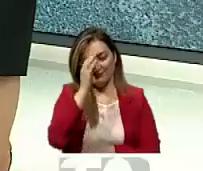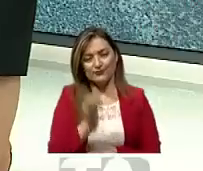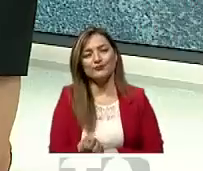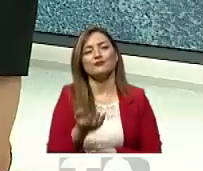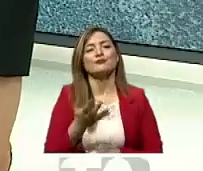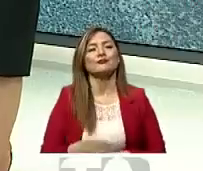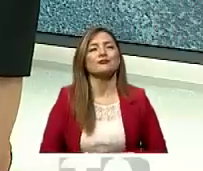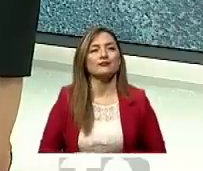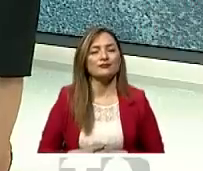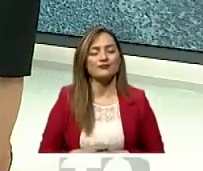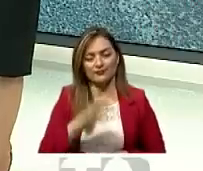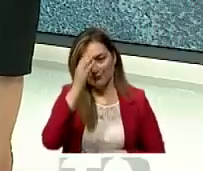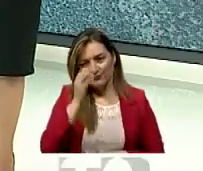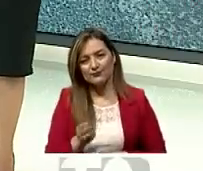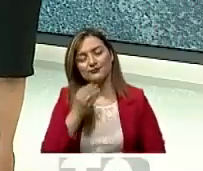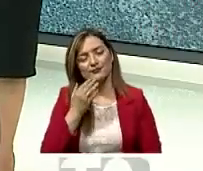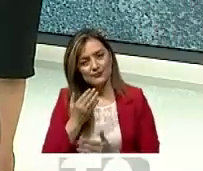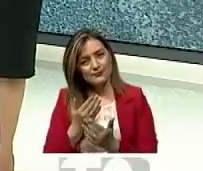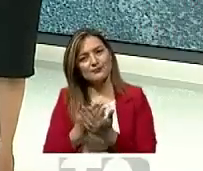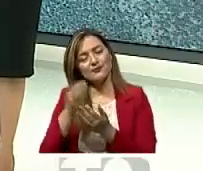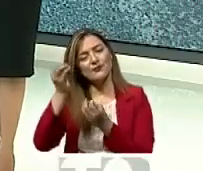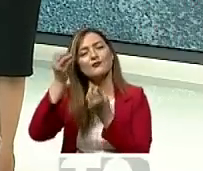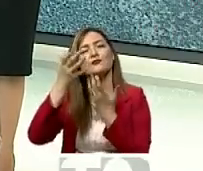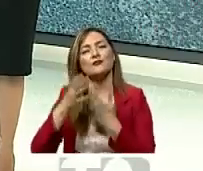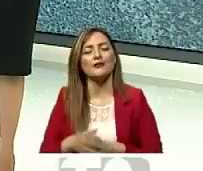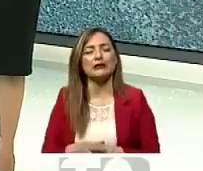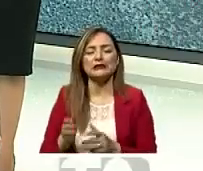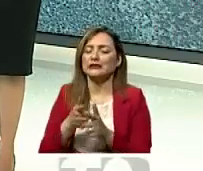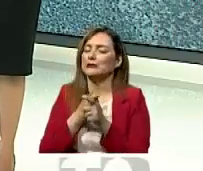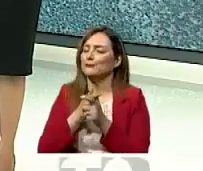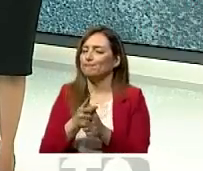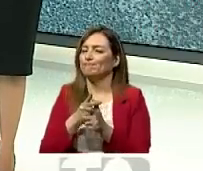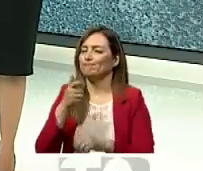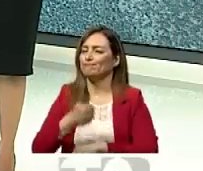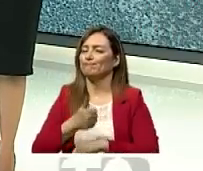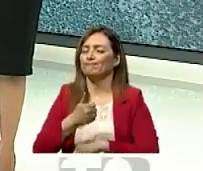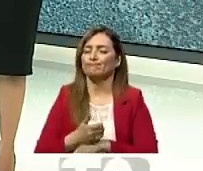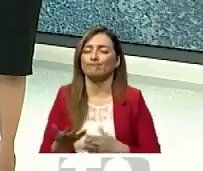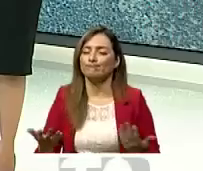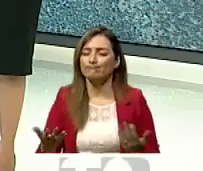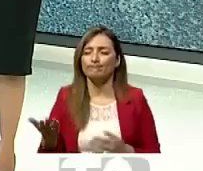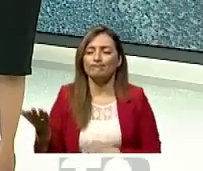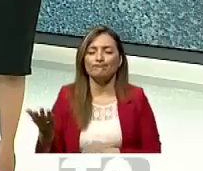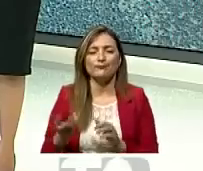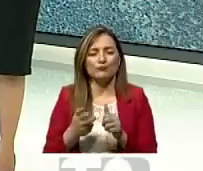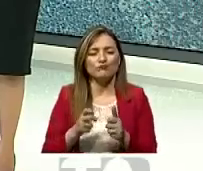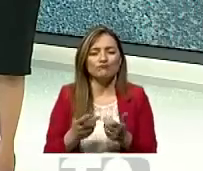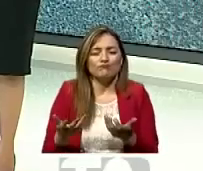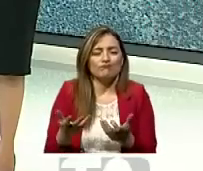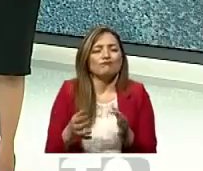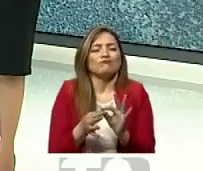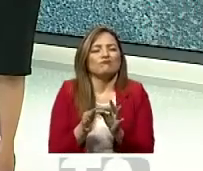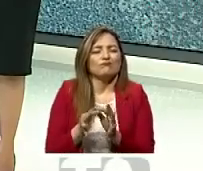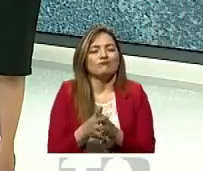día. Buen día para ti también, Angie. Gracias por la información. Un llamado urgente entonces a las autoridades a intervenir en este sitio y atender